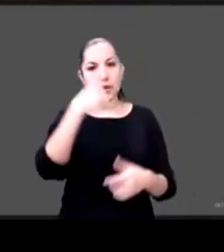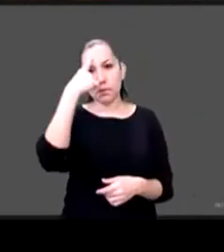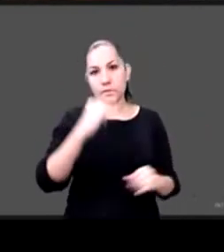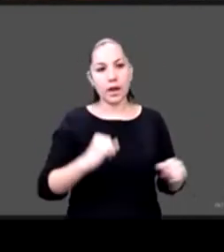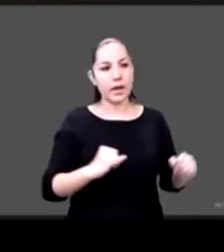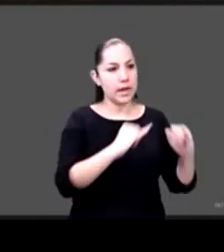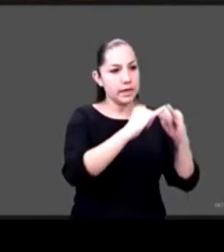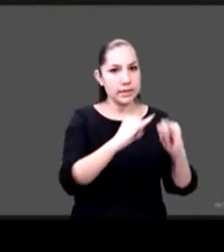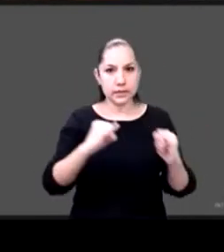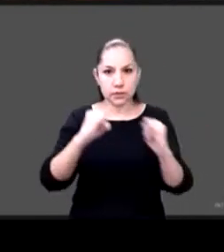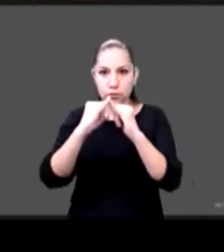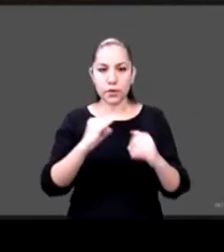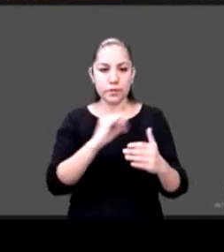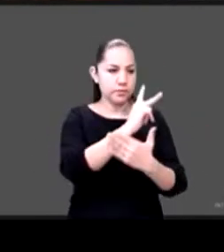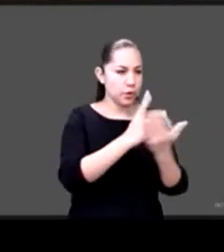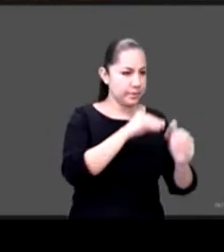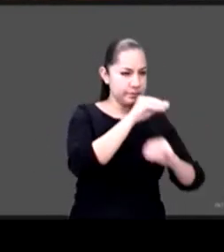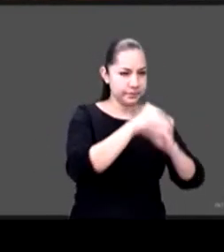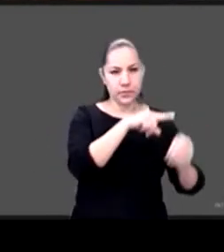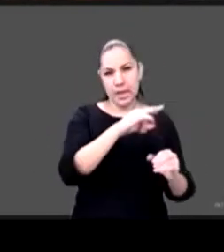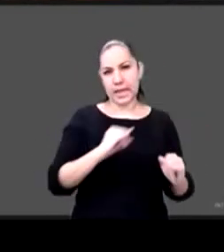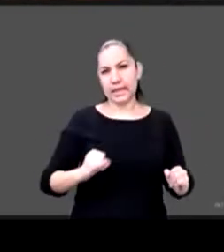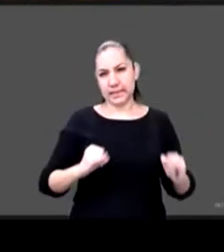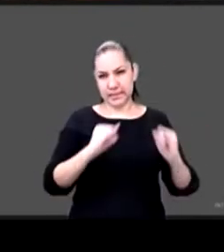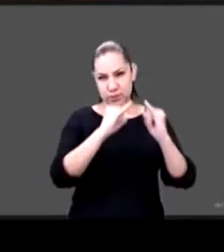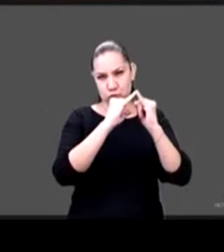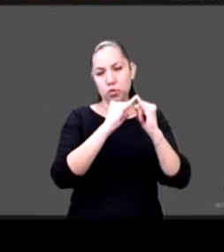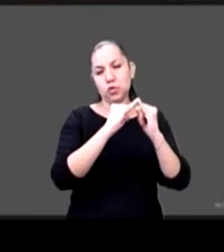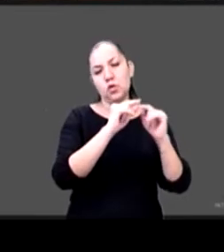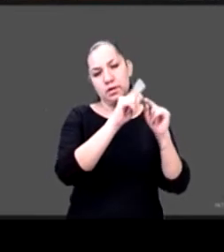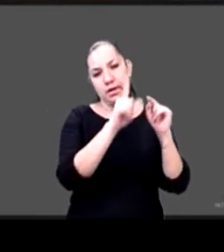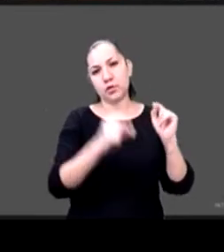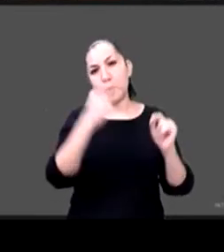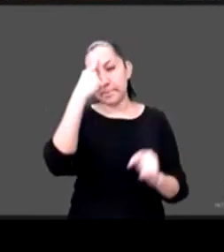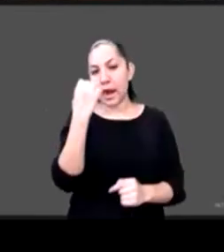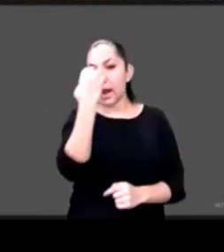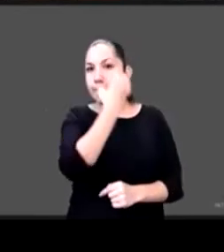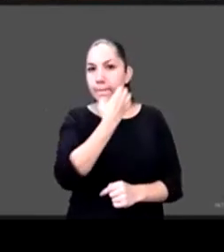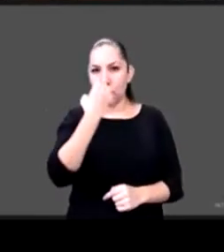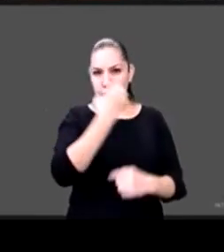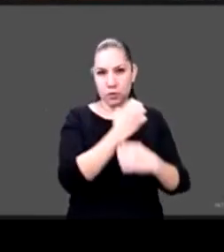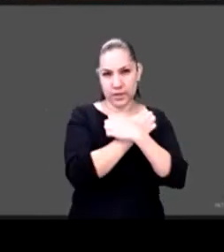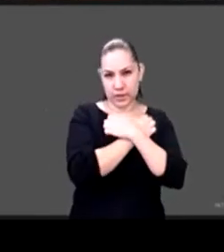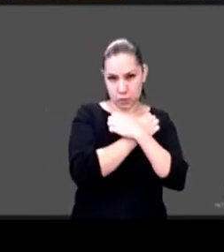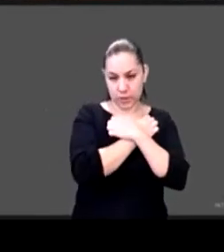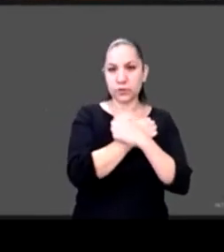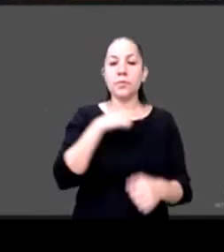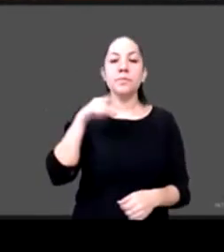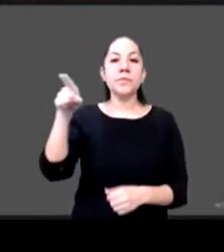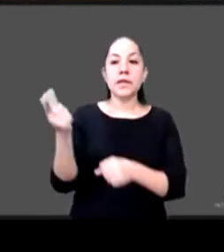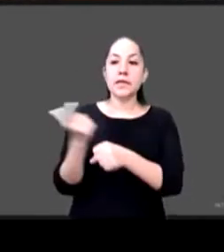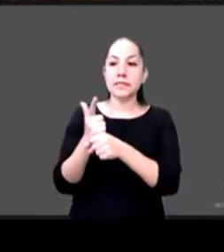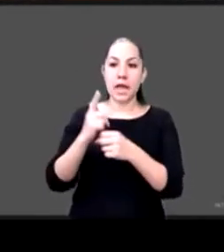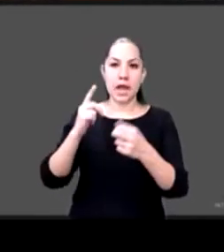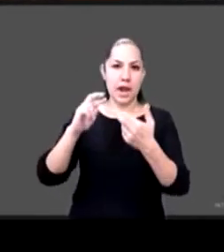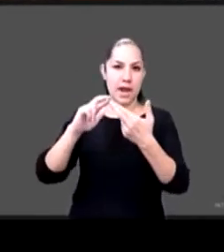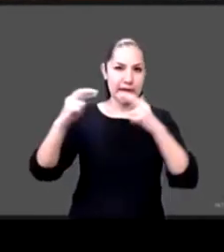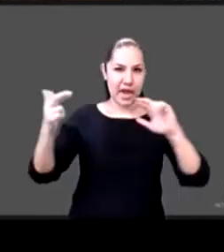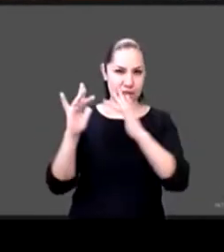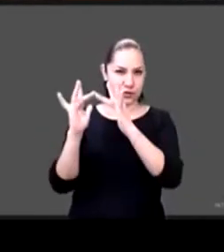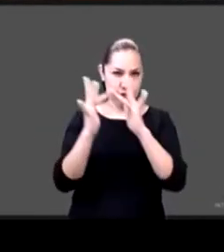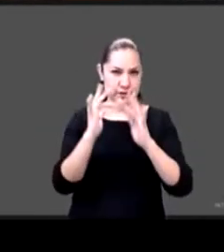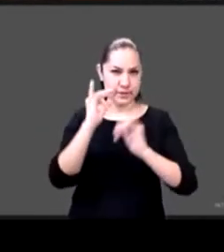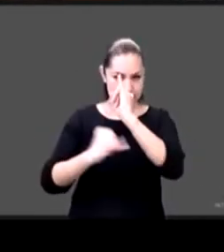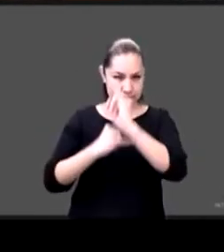Instituto Nacional para la Evaluación de la Educación. Es licenciada en Relaciones Internacionales y tiene una maestría en Políticas